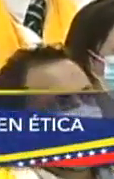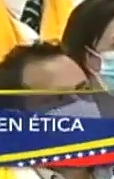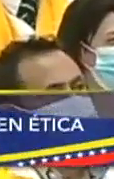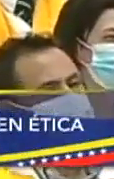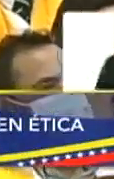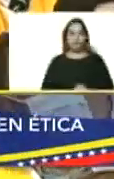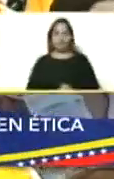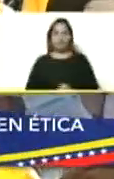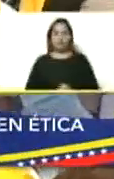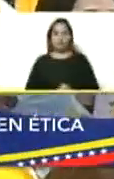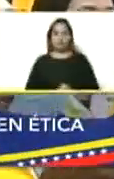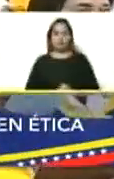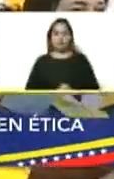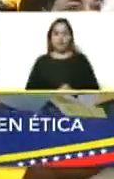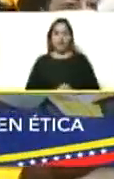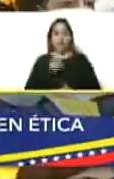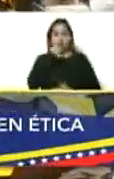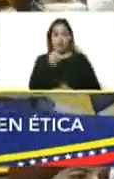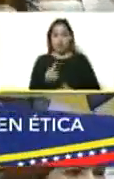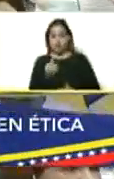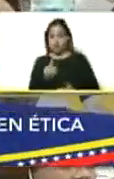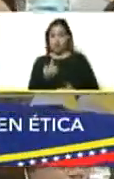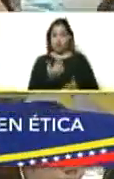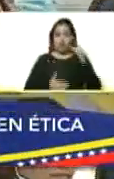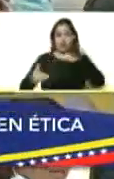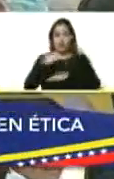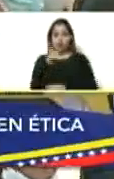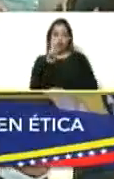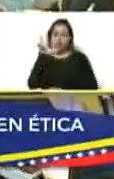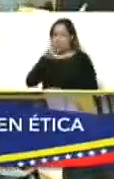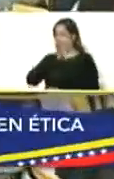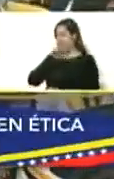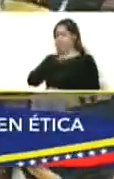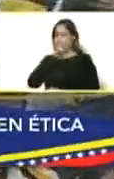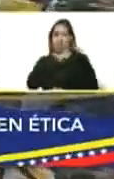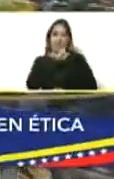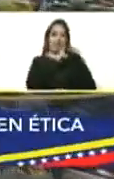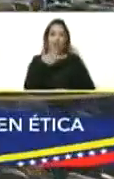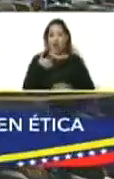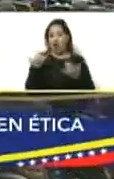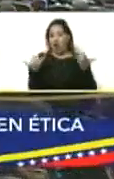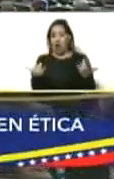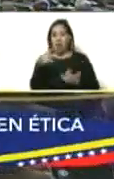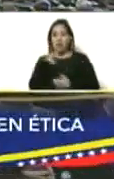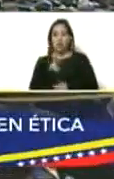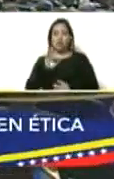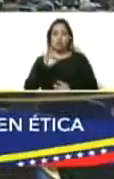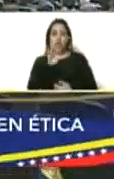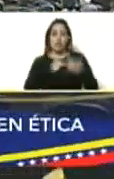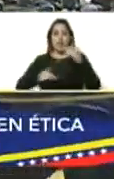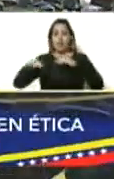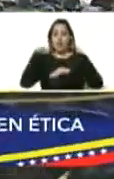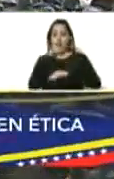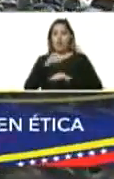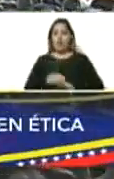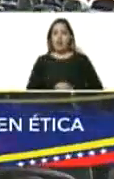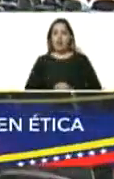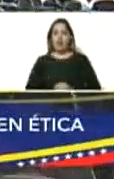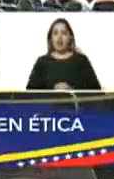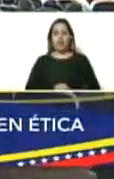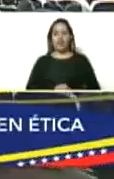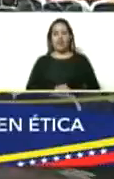Pero cuando digo un escalón superior no es para que se la echen. No, ahora tengo tres maestrías y miro a la gente por